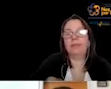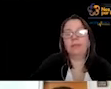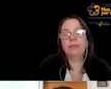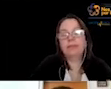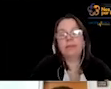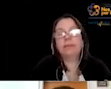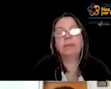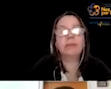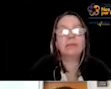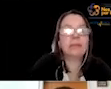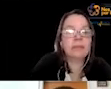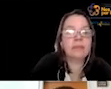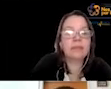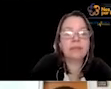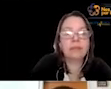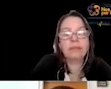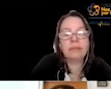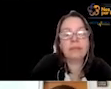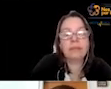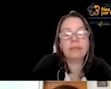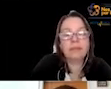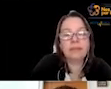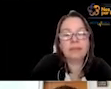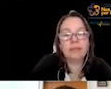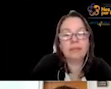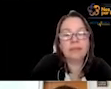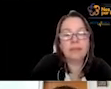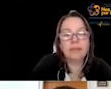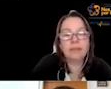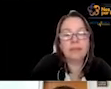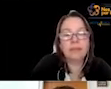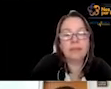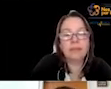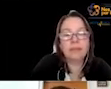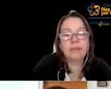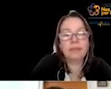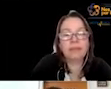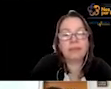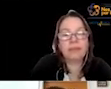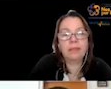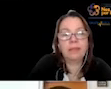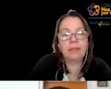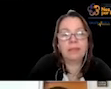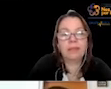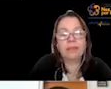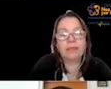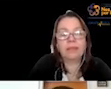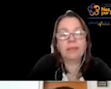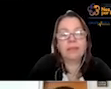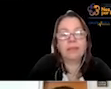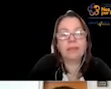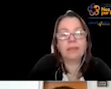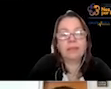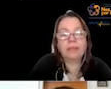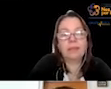consumir este café todo el tiempo. Bueno, tengan en cuenta que eso puede llegar a ser son factores de riesgo para la eliminación, la pérdida de